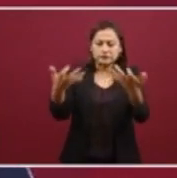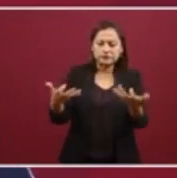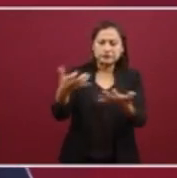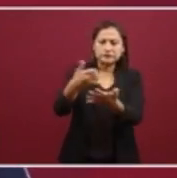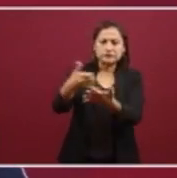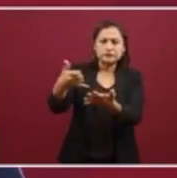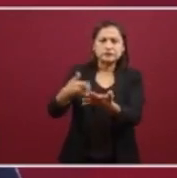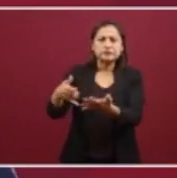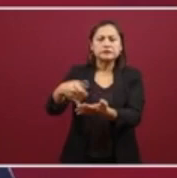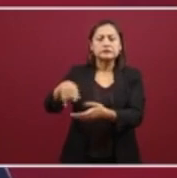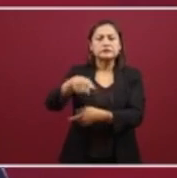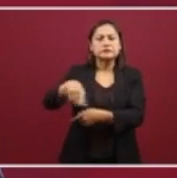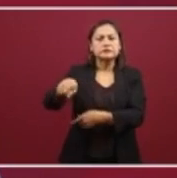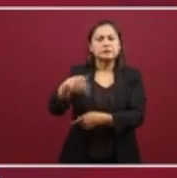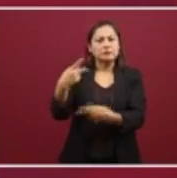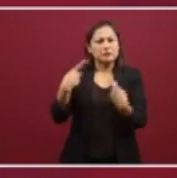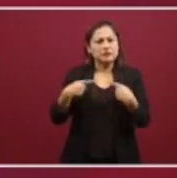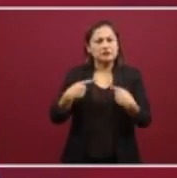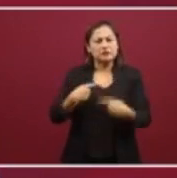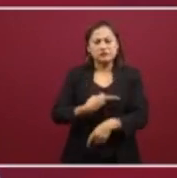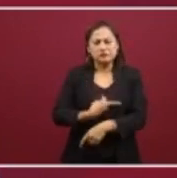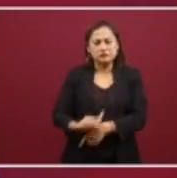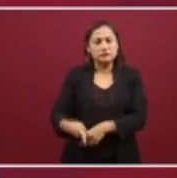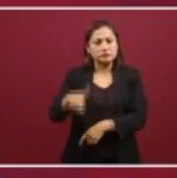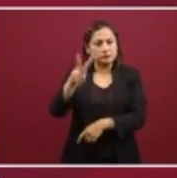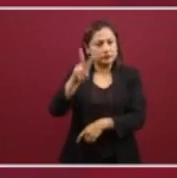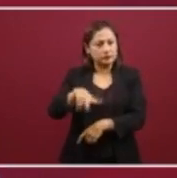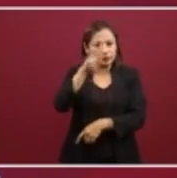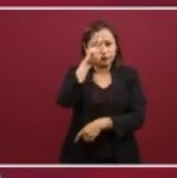pobres de México,